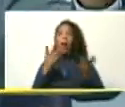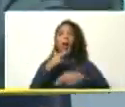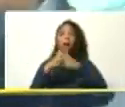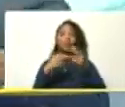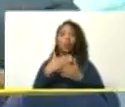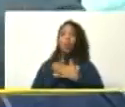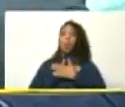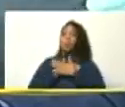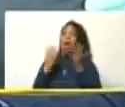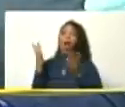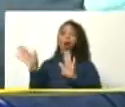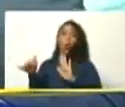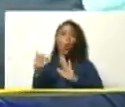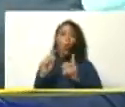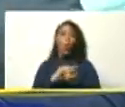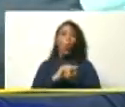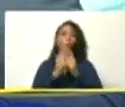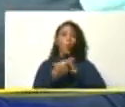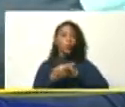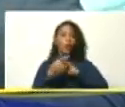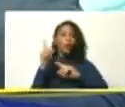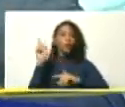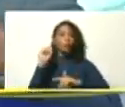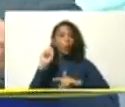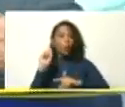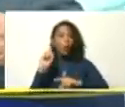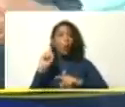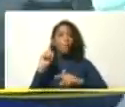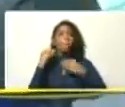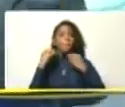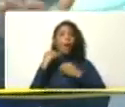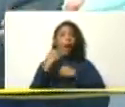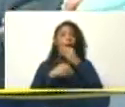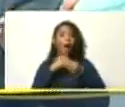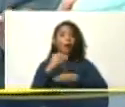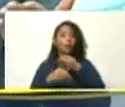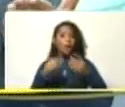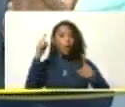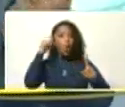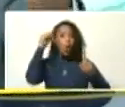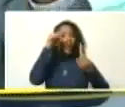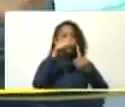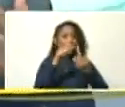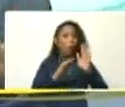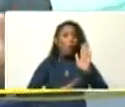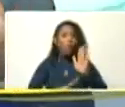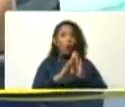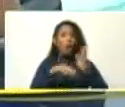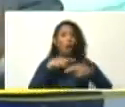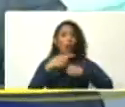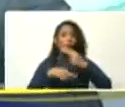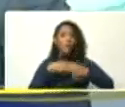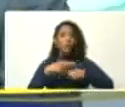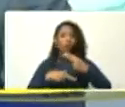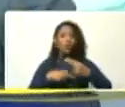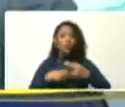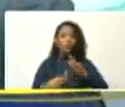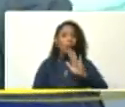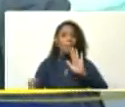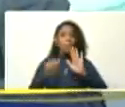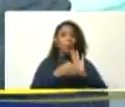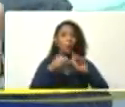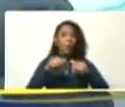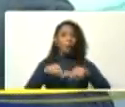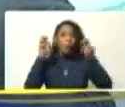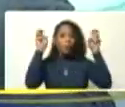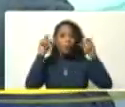lo contrario que a ella la ha inspirado, sino es para justamente lograr los objetivos que la revolución se ha planteado, en este